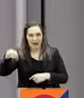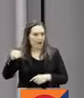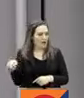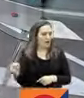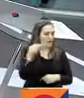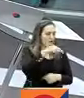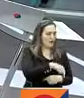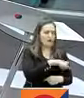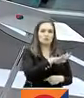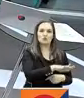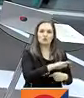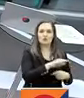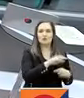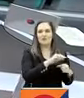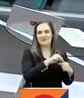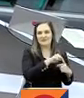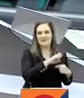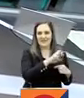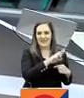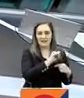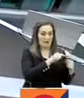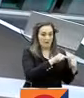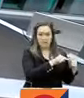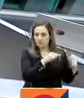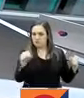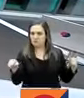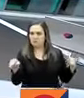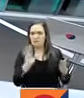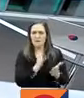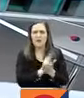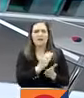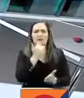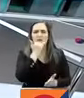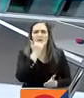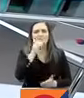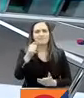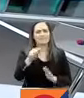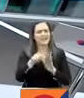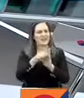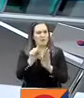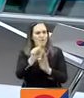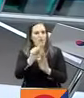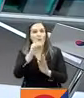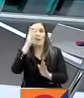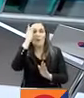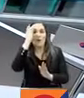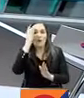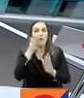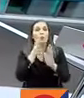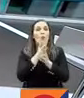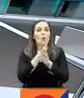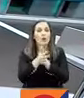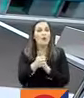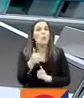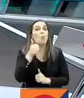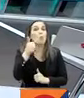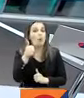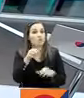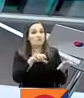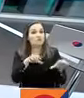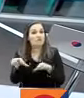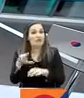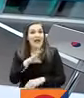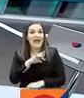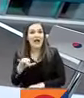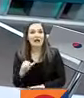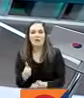personas heridas. Pero no todo es negativo, Damaris, pues porque definitivamente tenemos que tener en cuenta que allí se